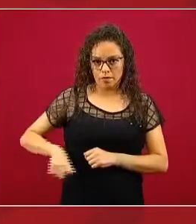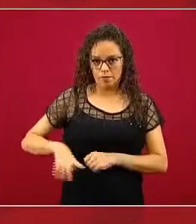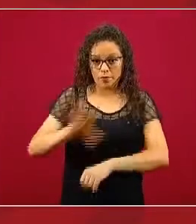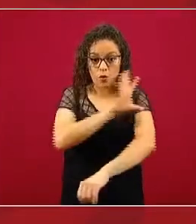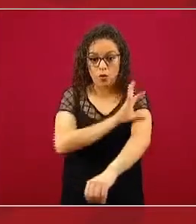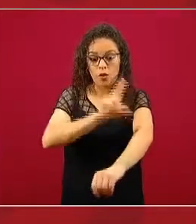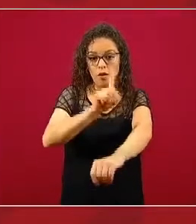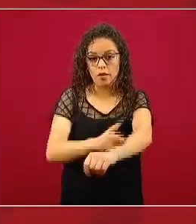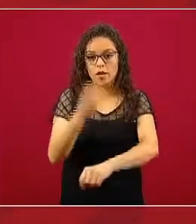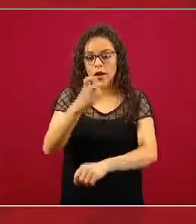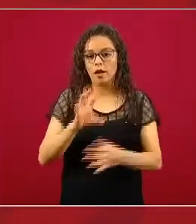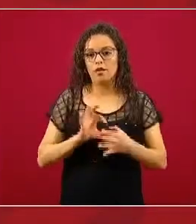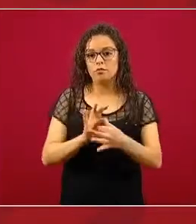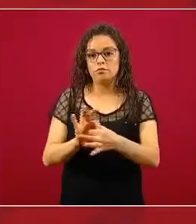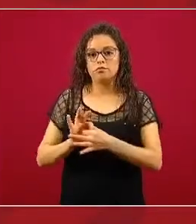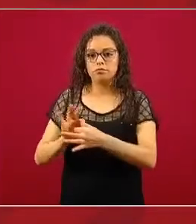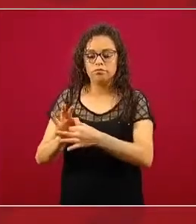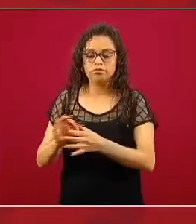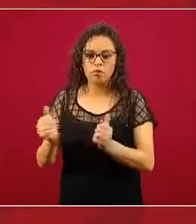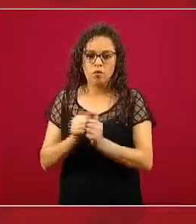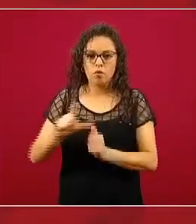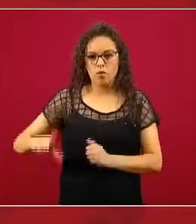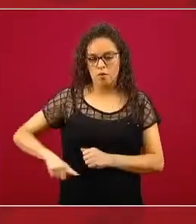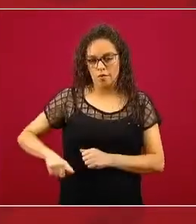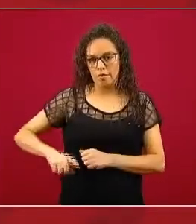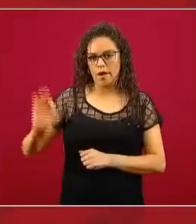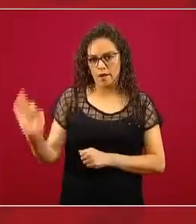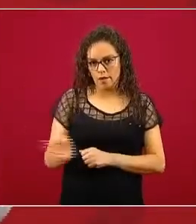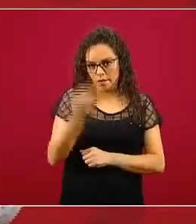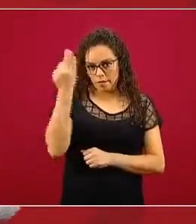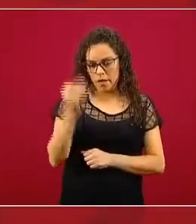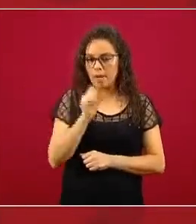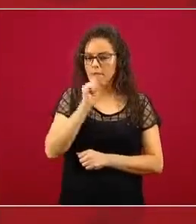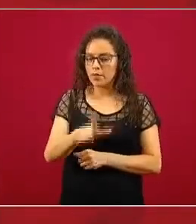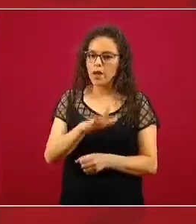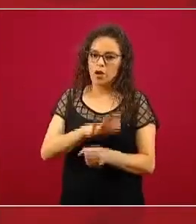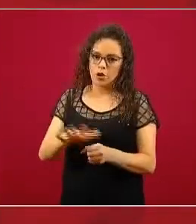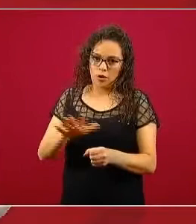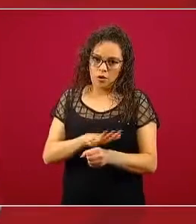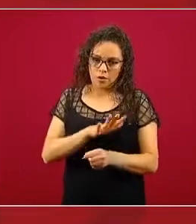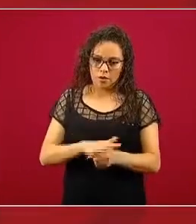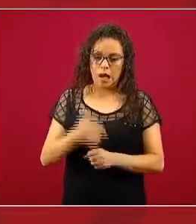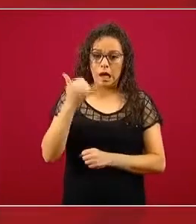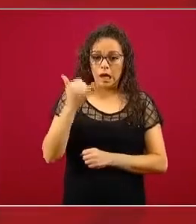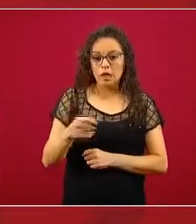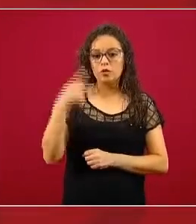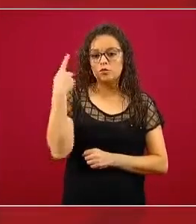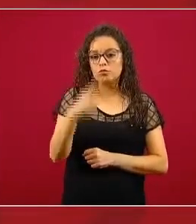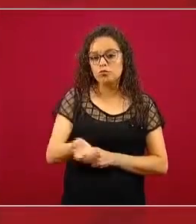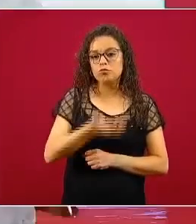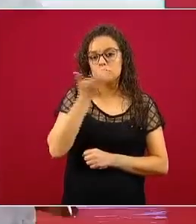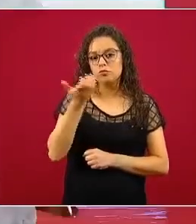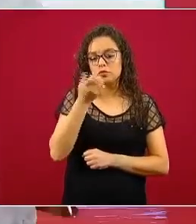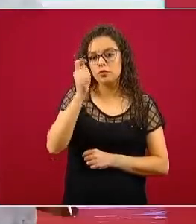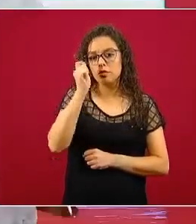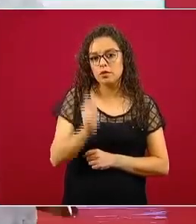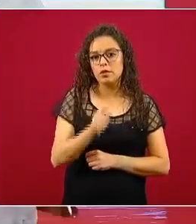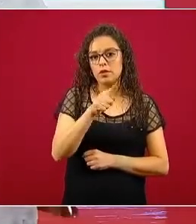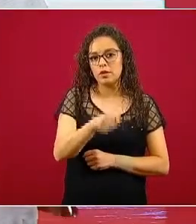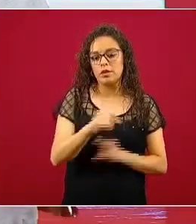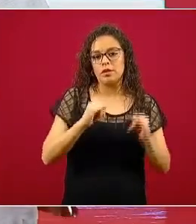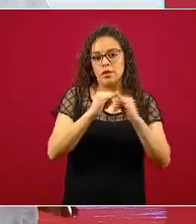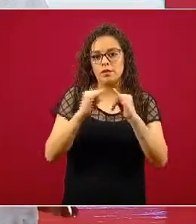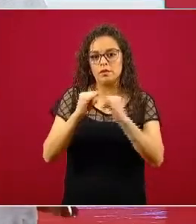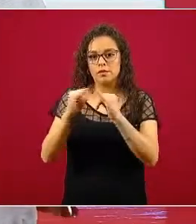coordinadoras de esta vinculación de gobierno federal con el local, además de los mecanismos ordinarios que tienen las